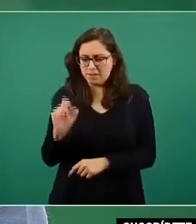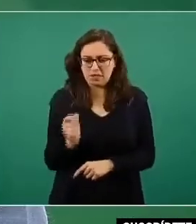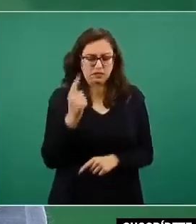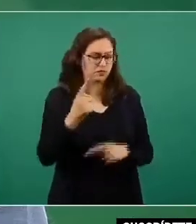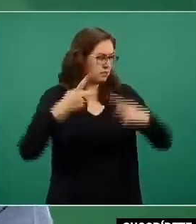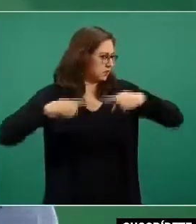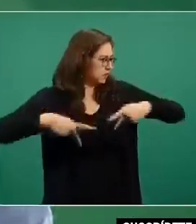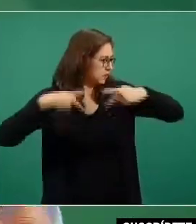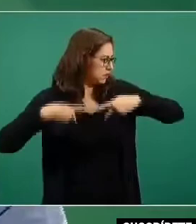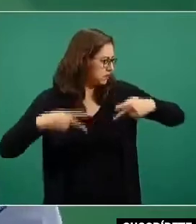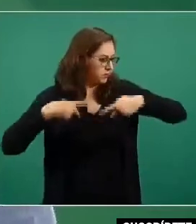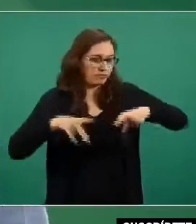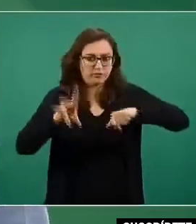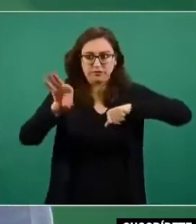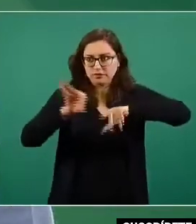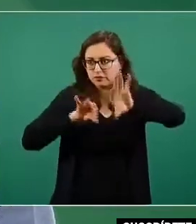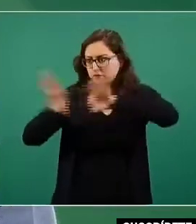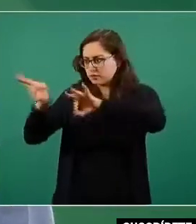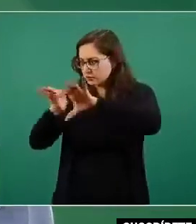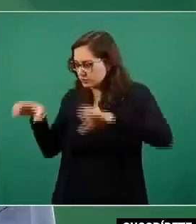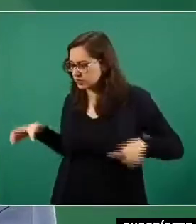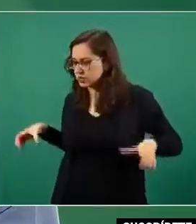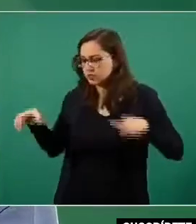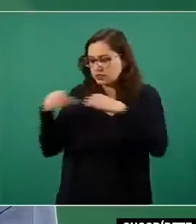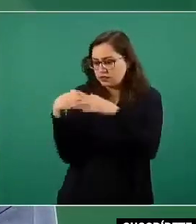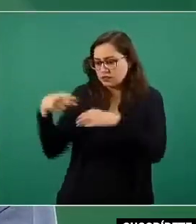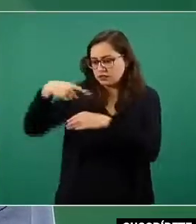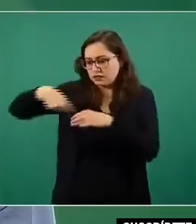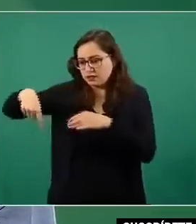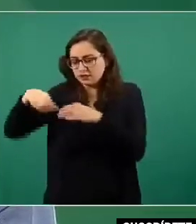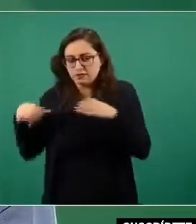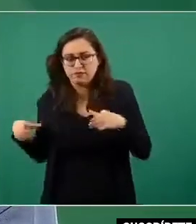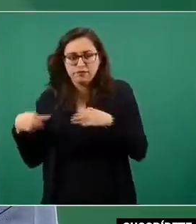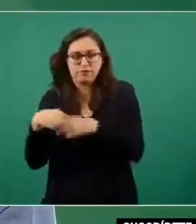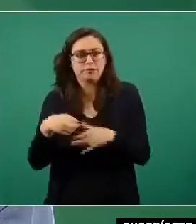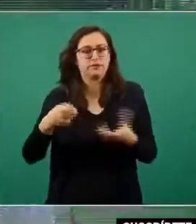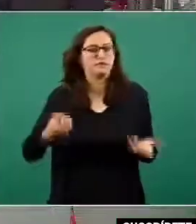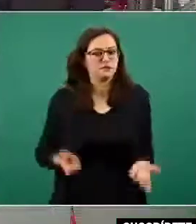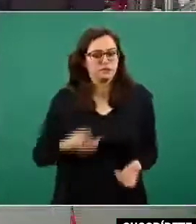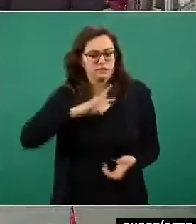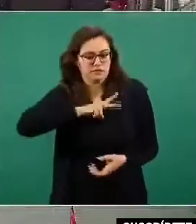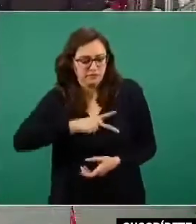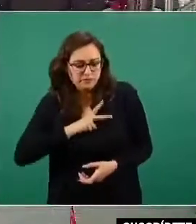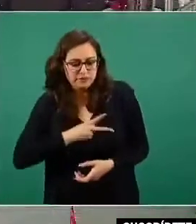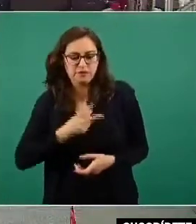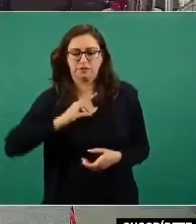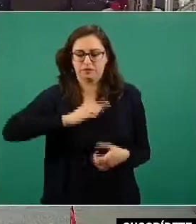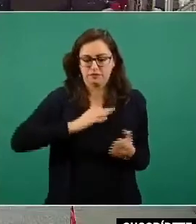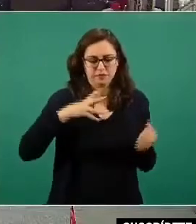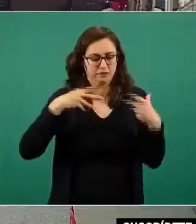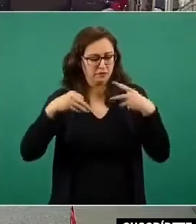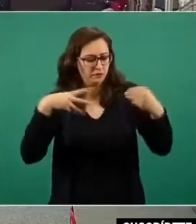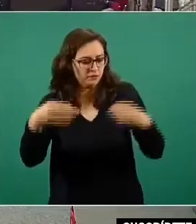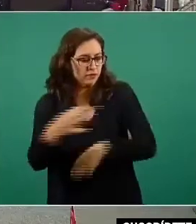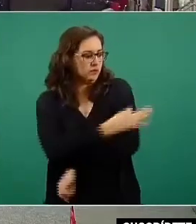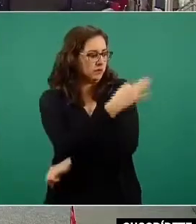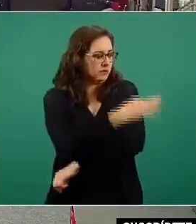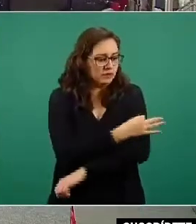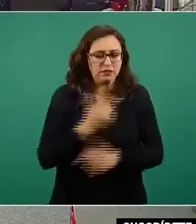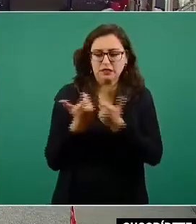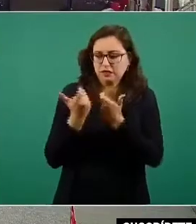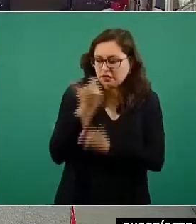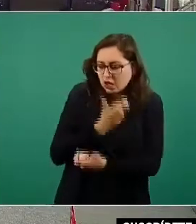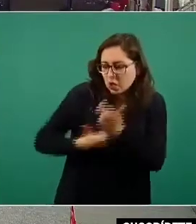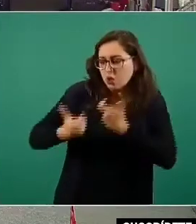personas expertas en distintos campos, desde la virología, la infectología, la epidemiología, la economía de la salud,